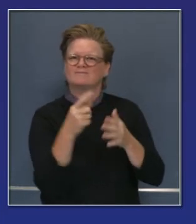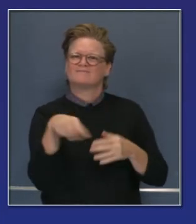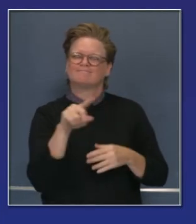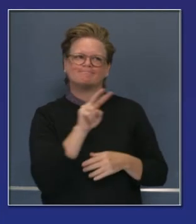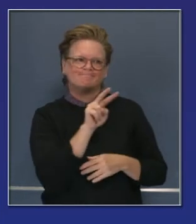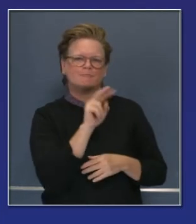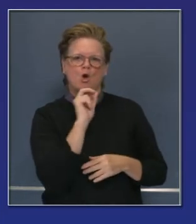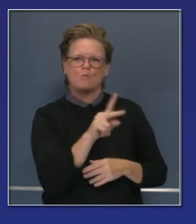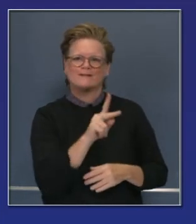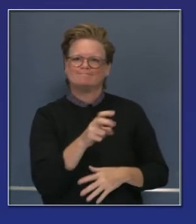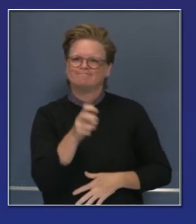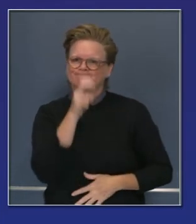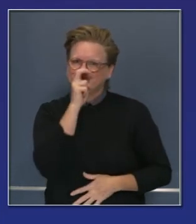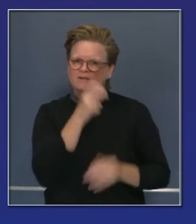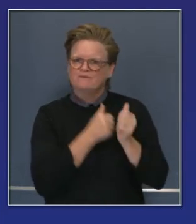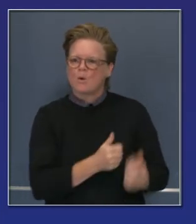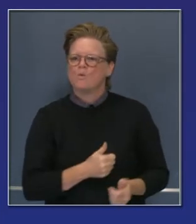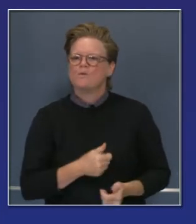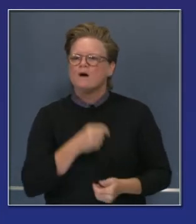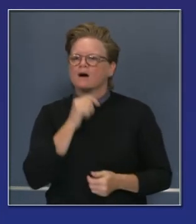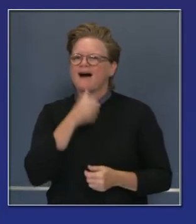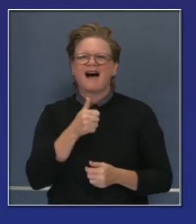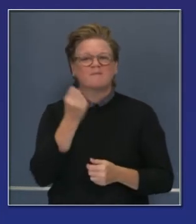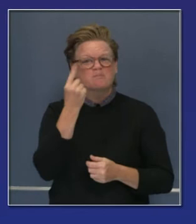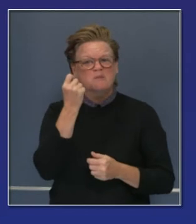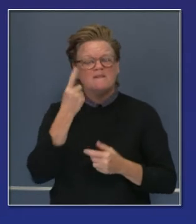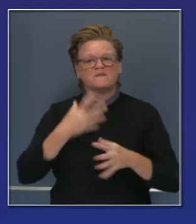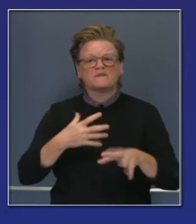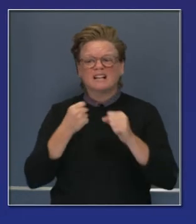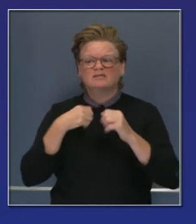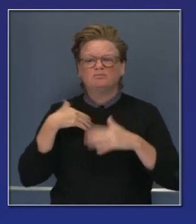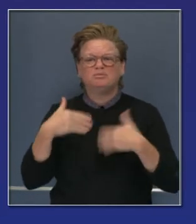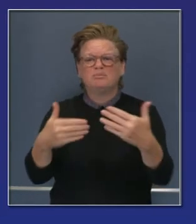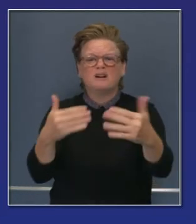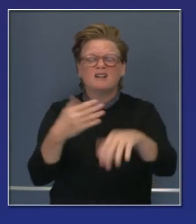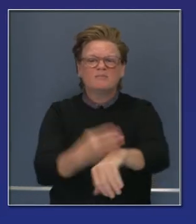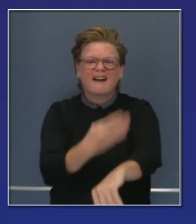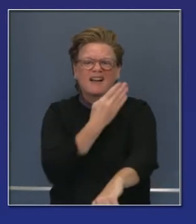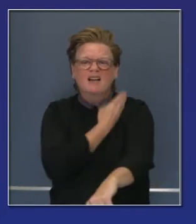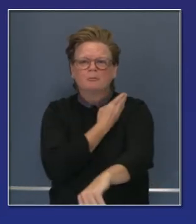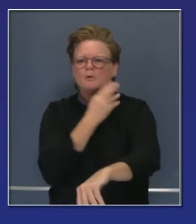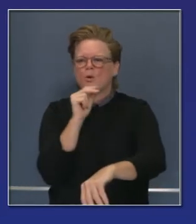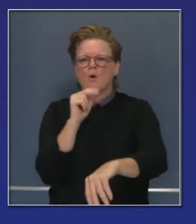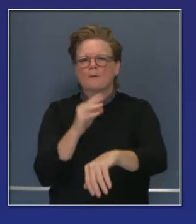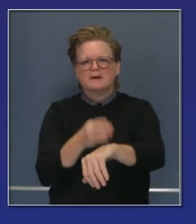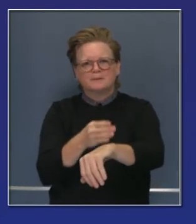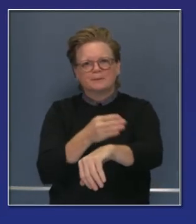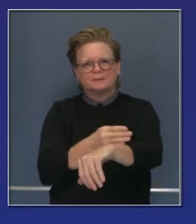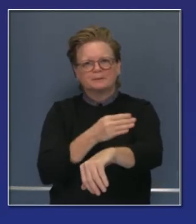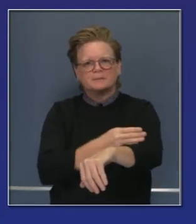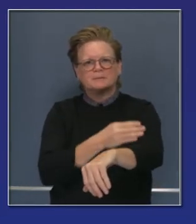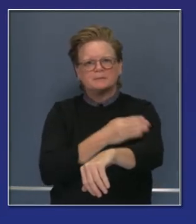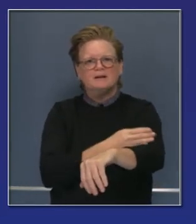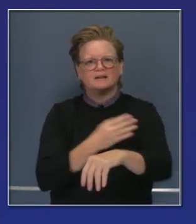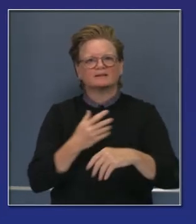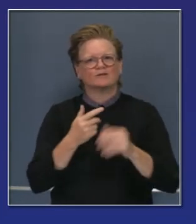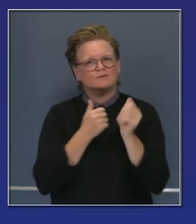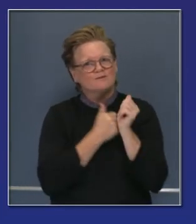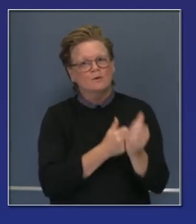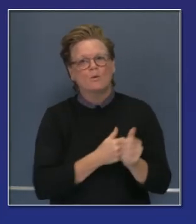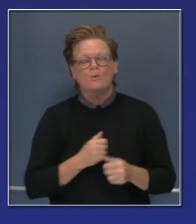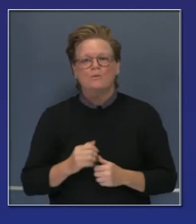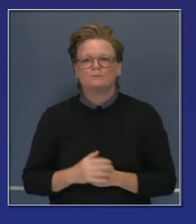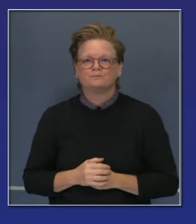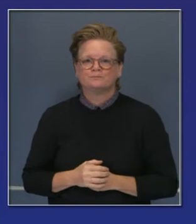del estado y para que sea rígida, y sí va a ser más lenta. Antes de repasar